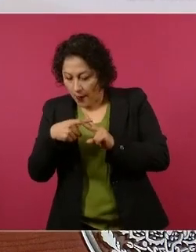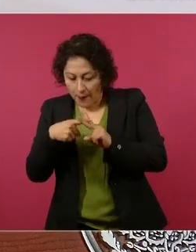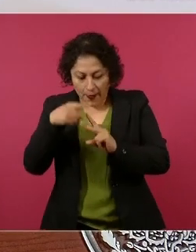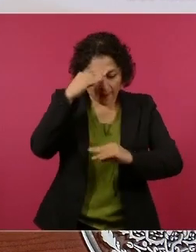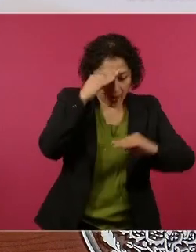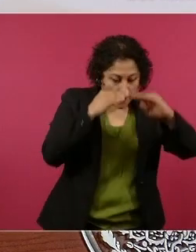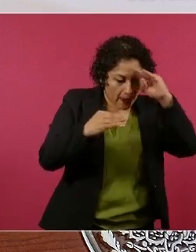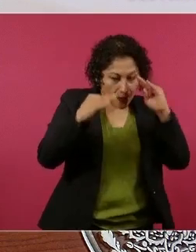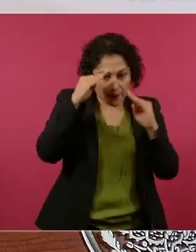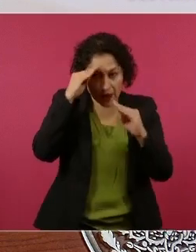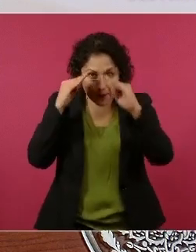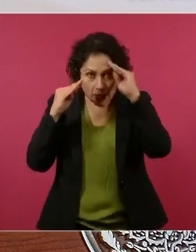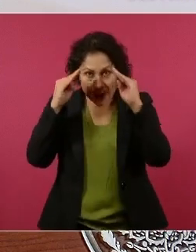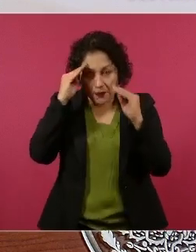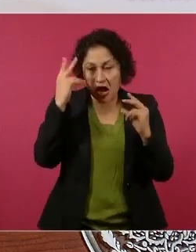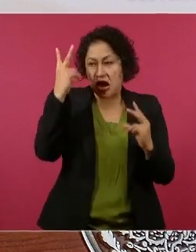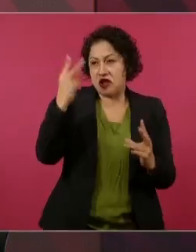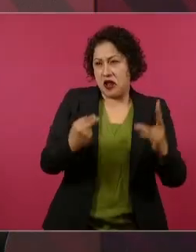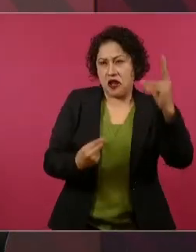había resistencias.